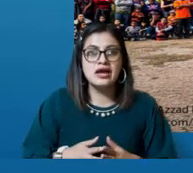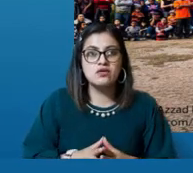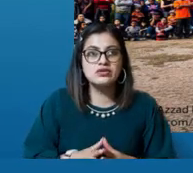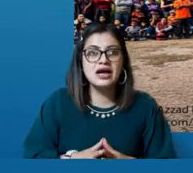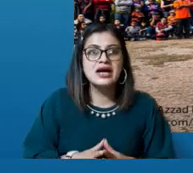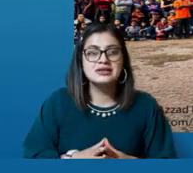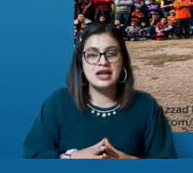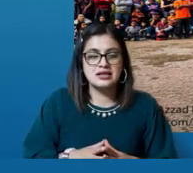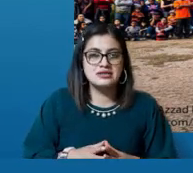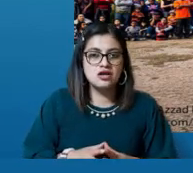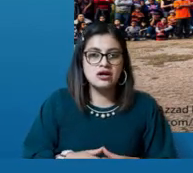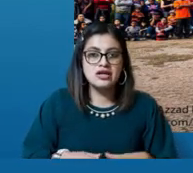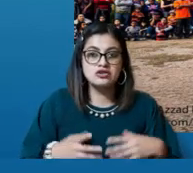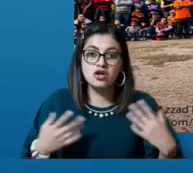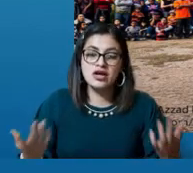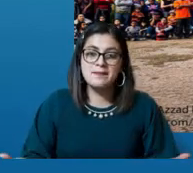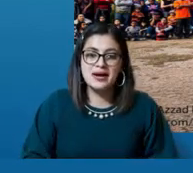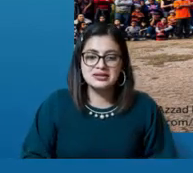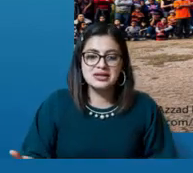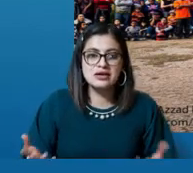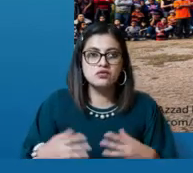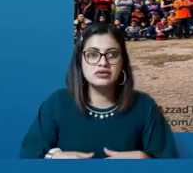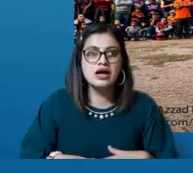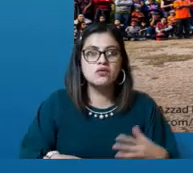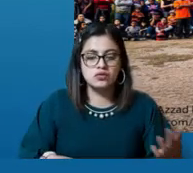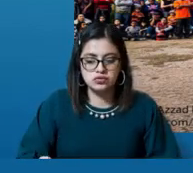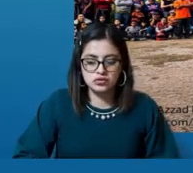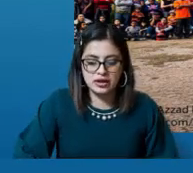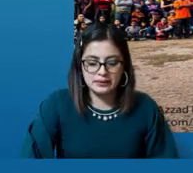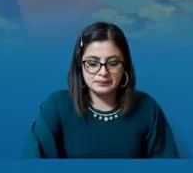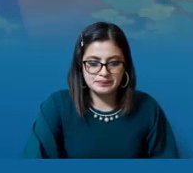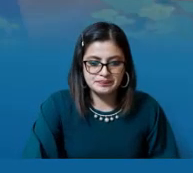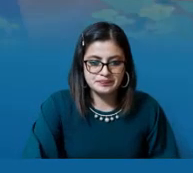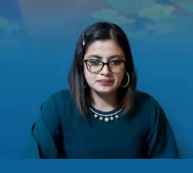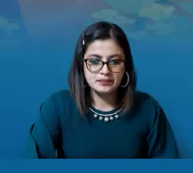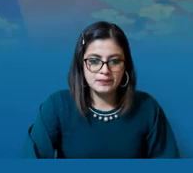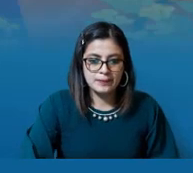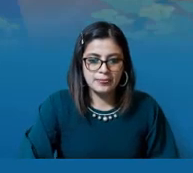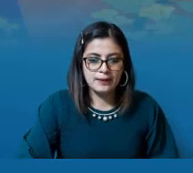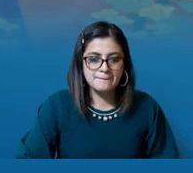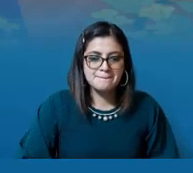convirtiendo en una tradición y todo es parte de una cultura.